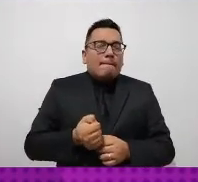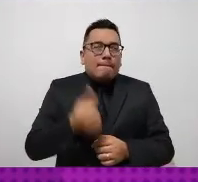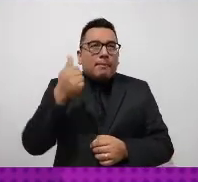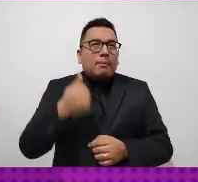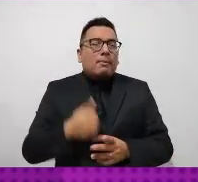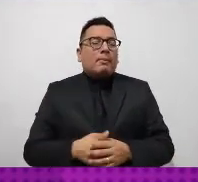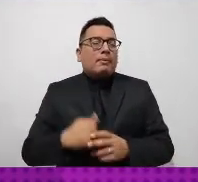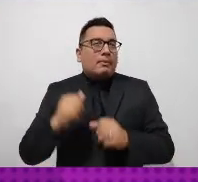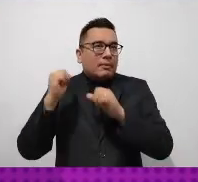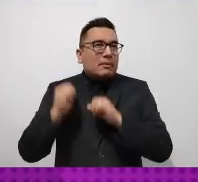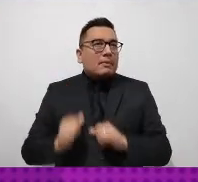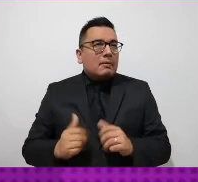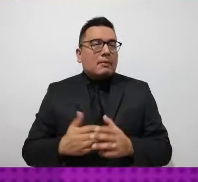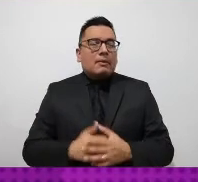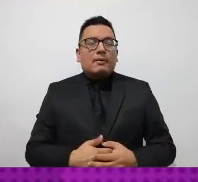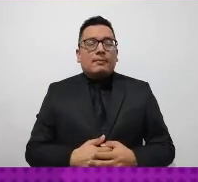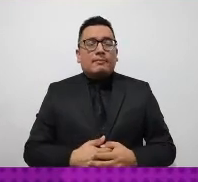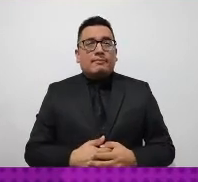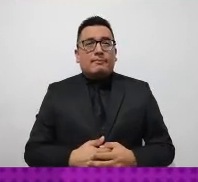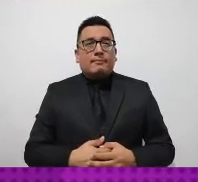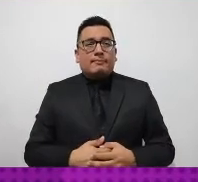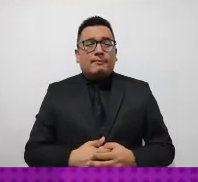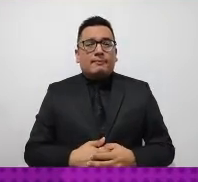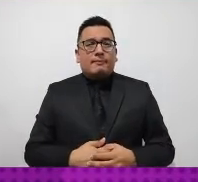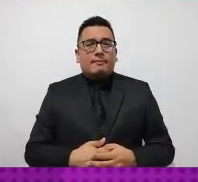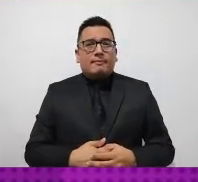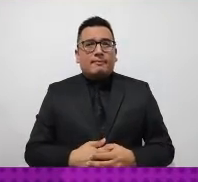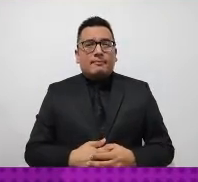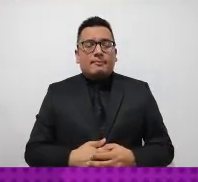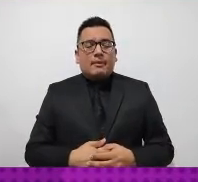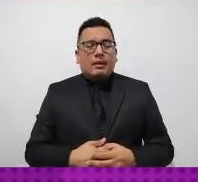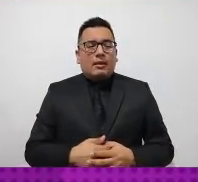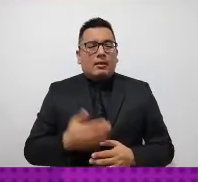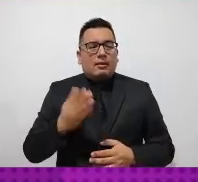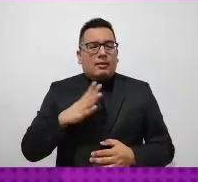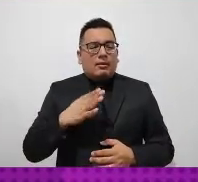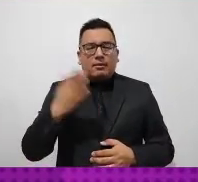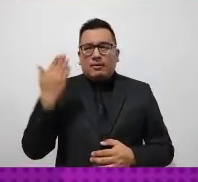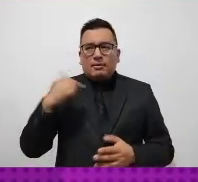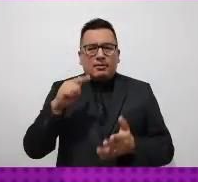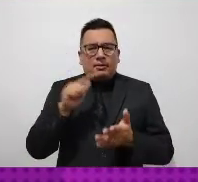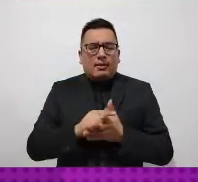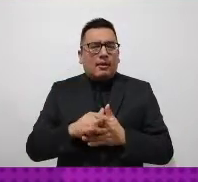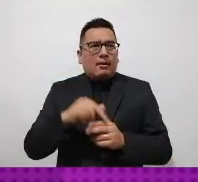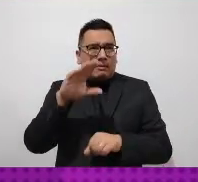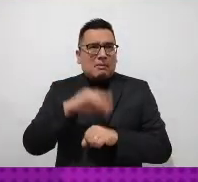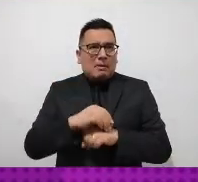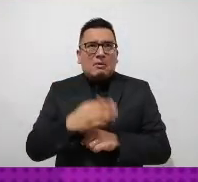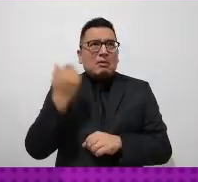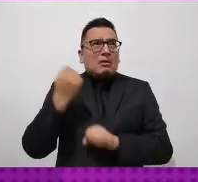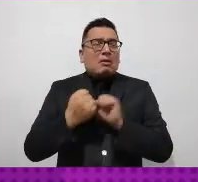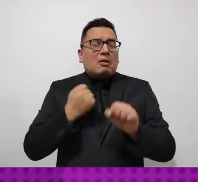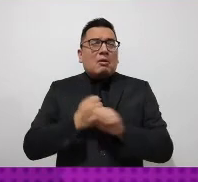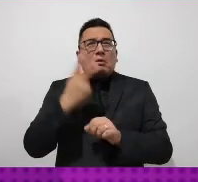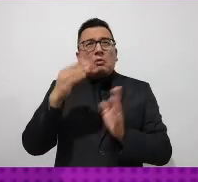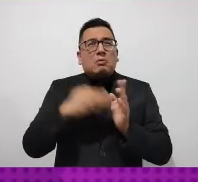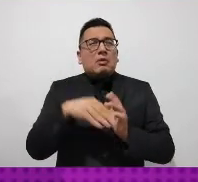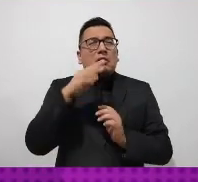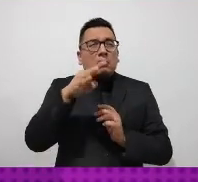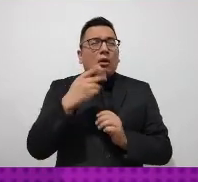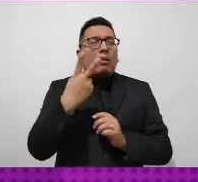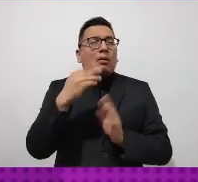toca surgir de estas reformas del año 2019, del año 2020, y precisamente esas reformas se crean